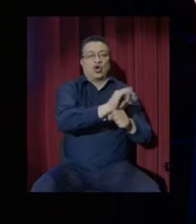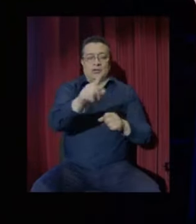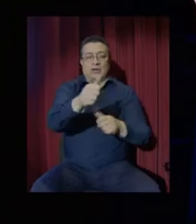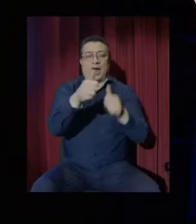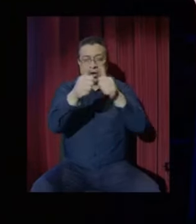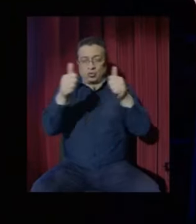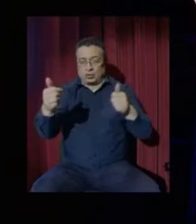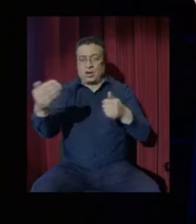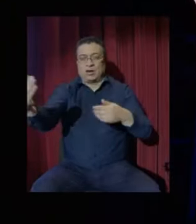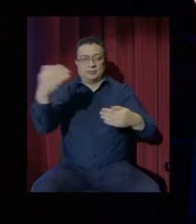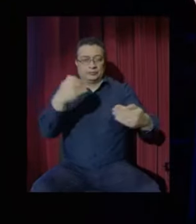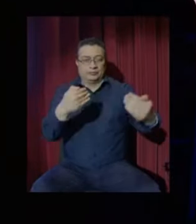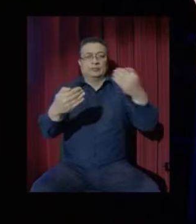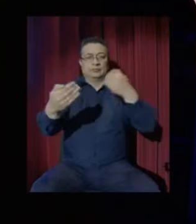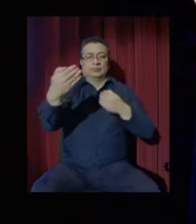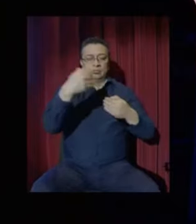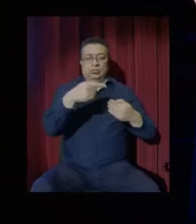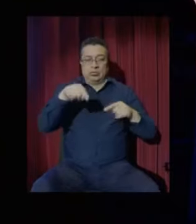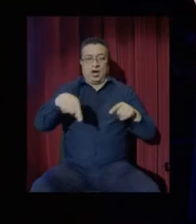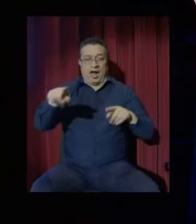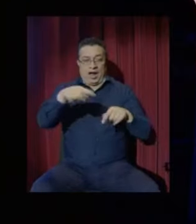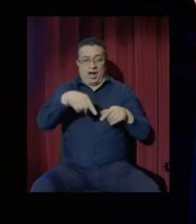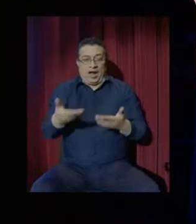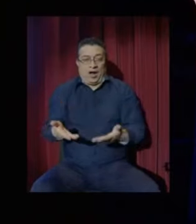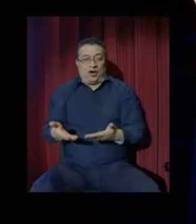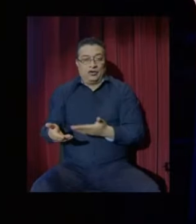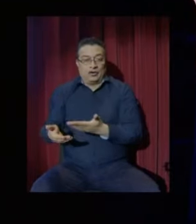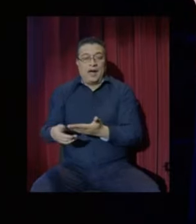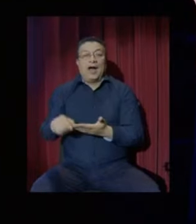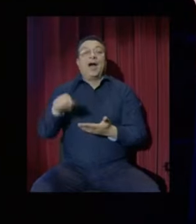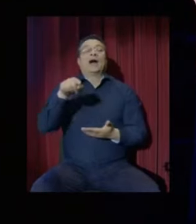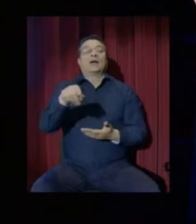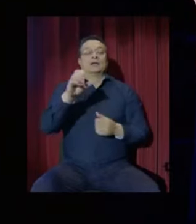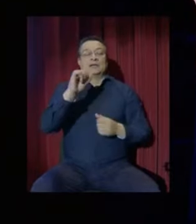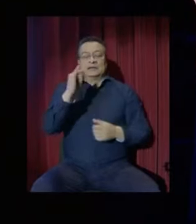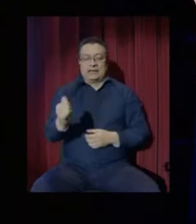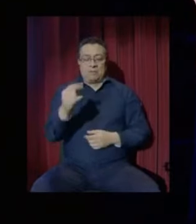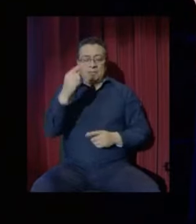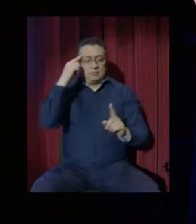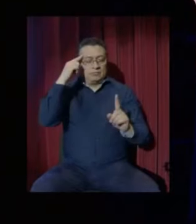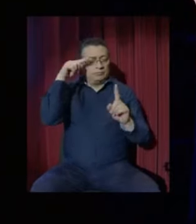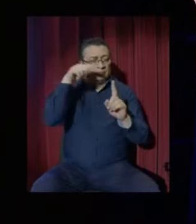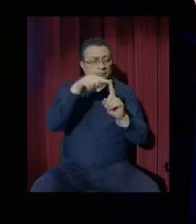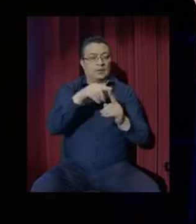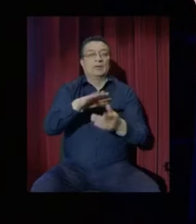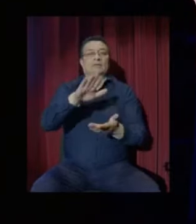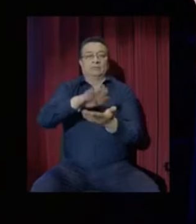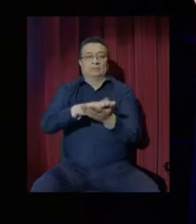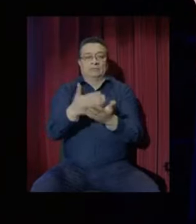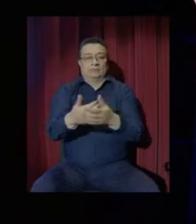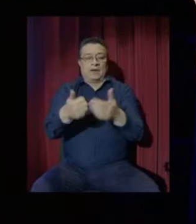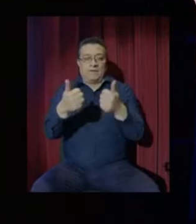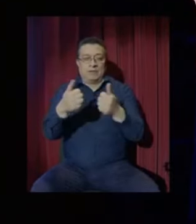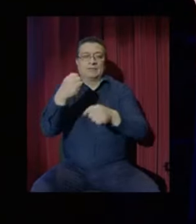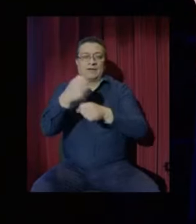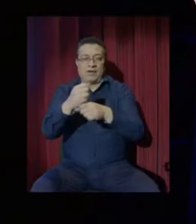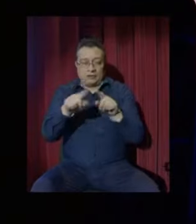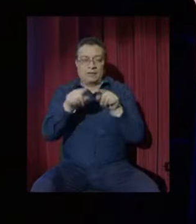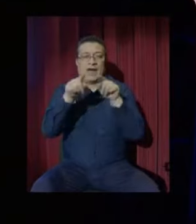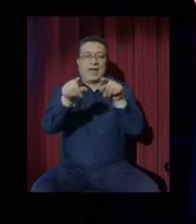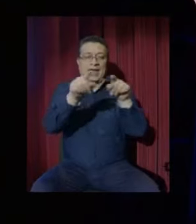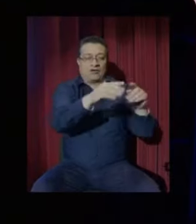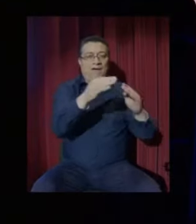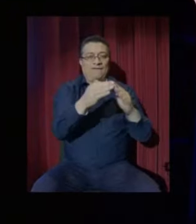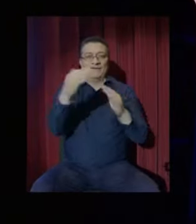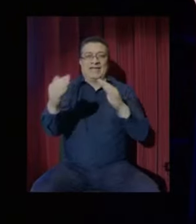autoridades también que nos que nos acompañan a que pongamos siempre en el centro el bienestar de nuestras vecinas y vecinos